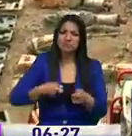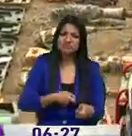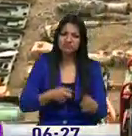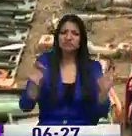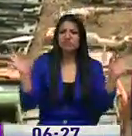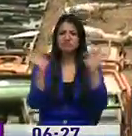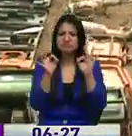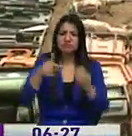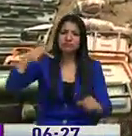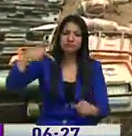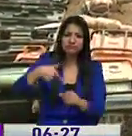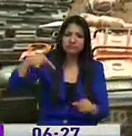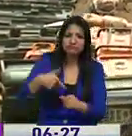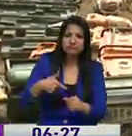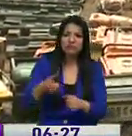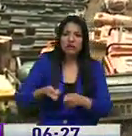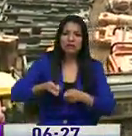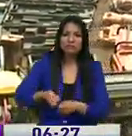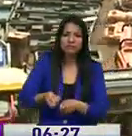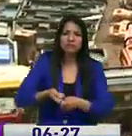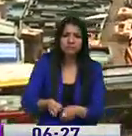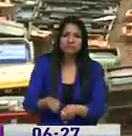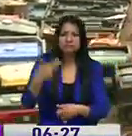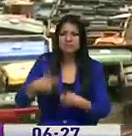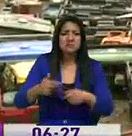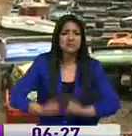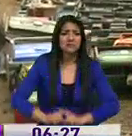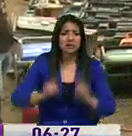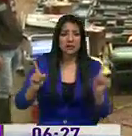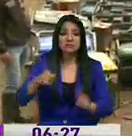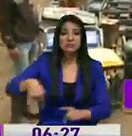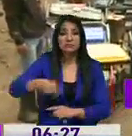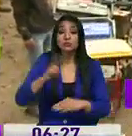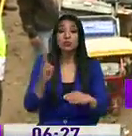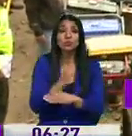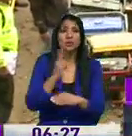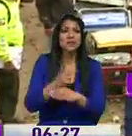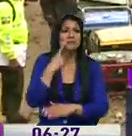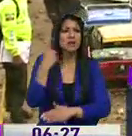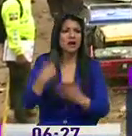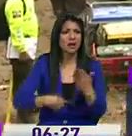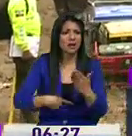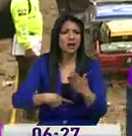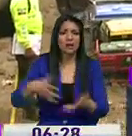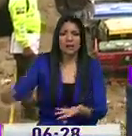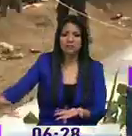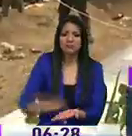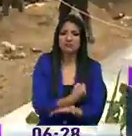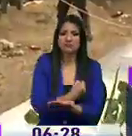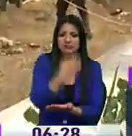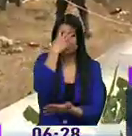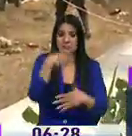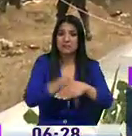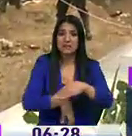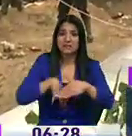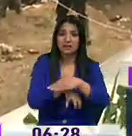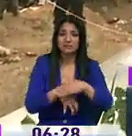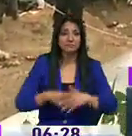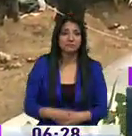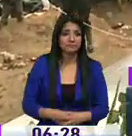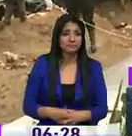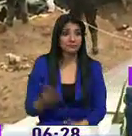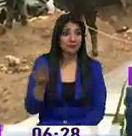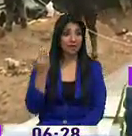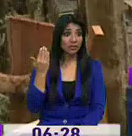taladros motosierras combustible todo estar utilizado para la explotación del material aurífero horas atrás en los puntos